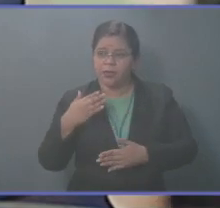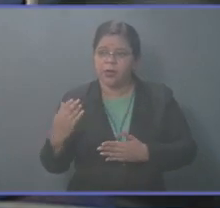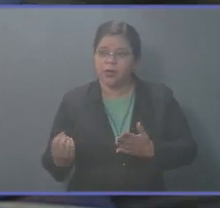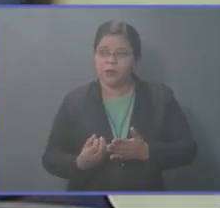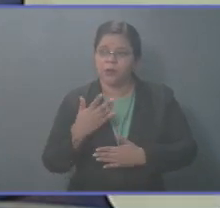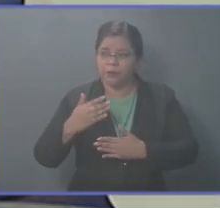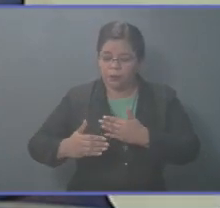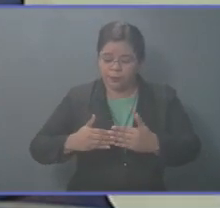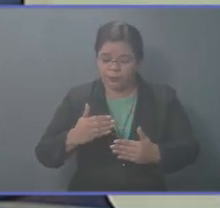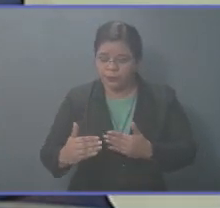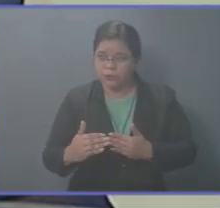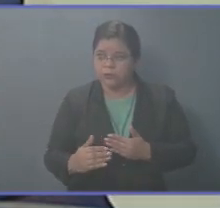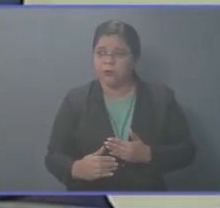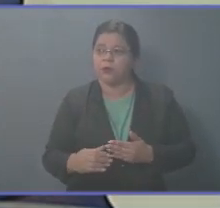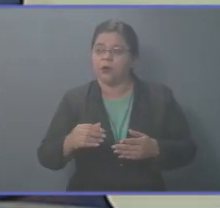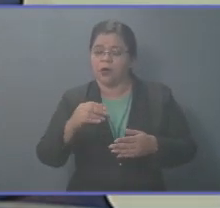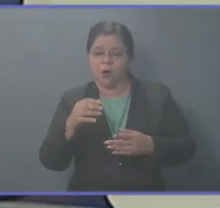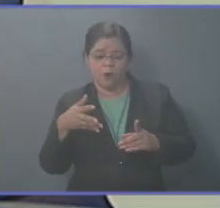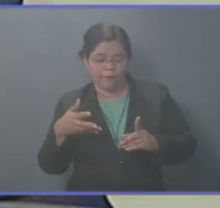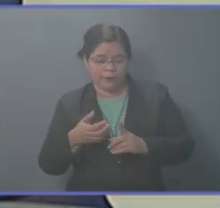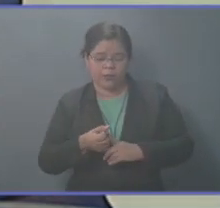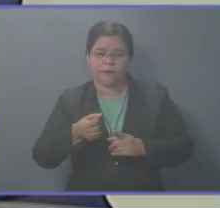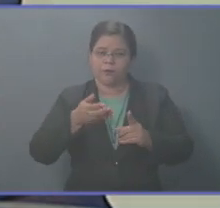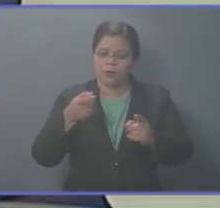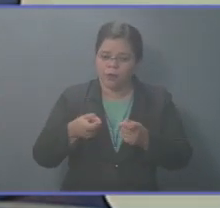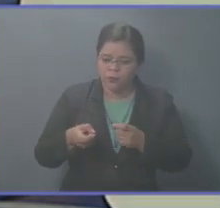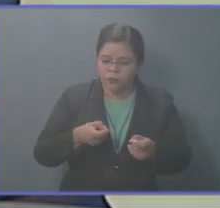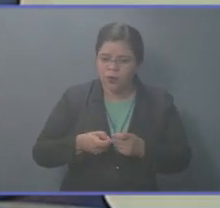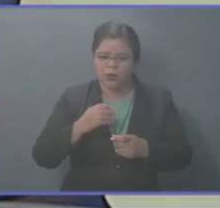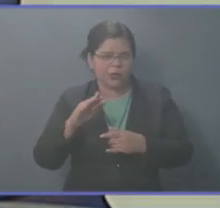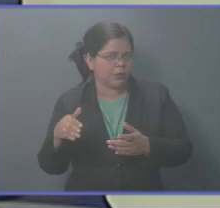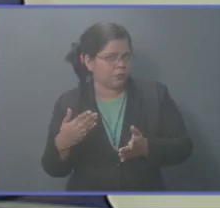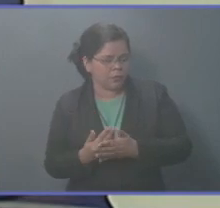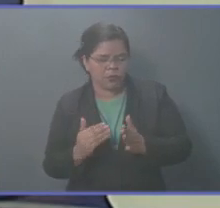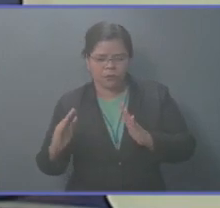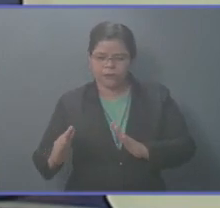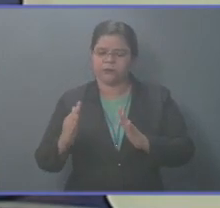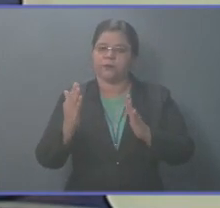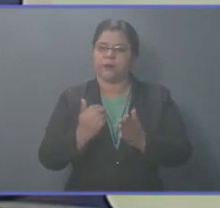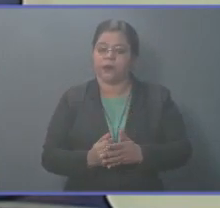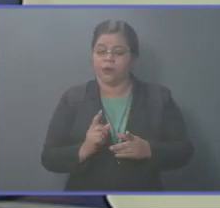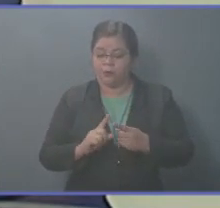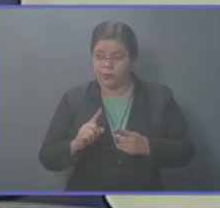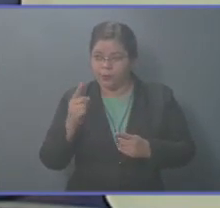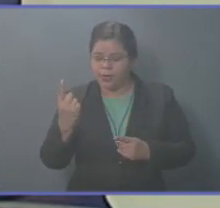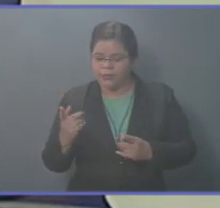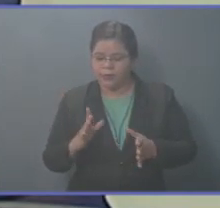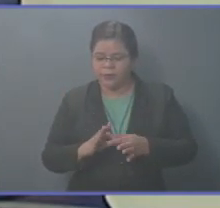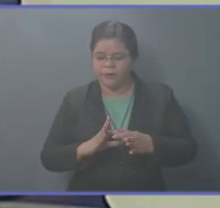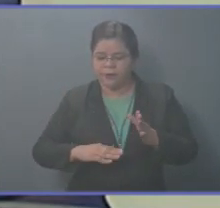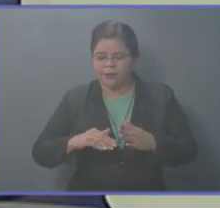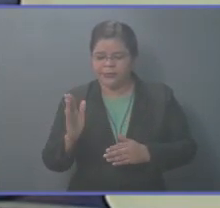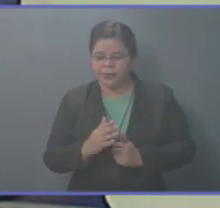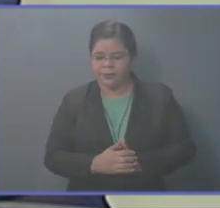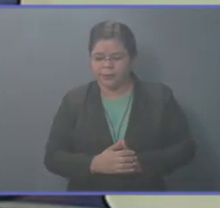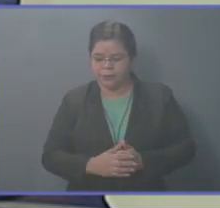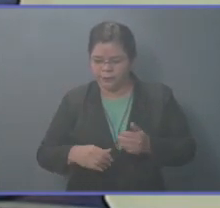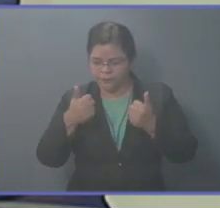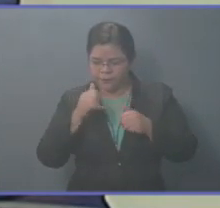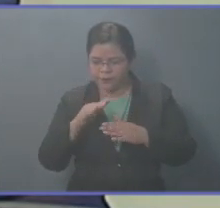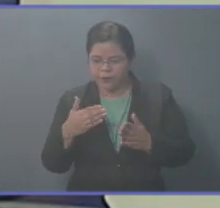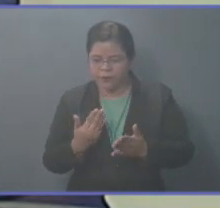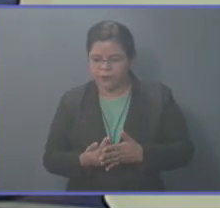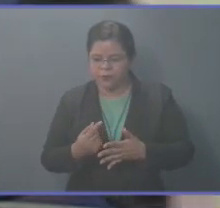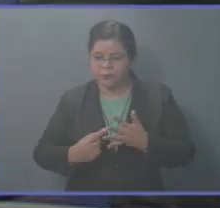proceso: parámetro de control, objeto de control y confrontación normativa. El primero es la norma o norma constitucional